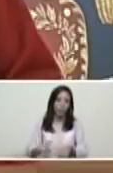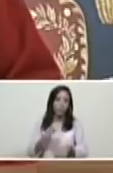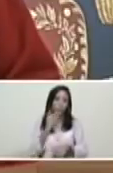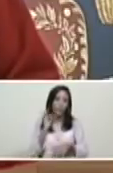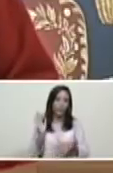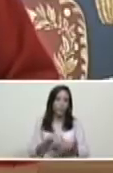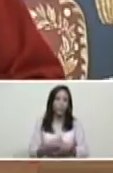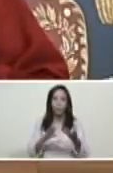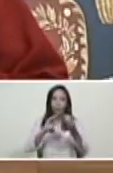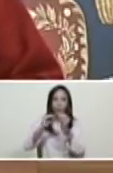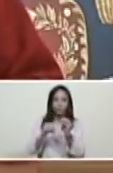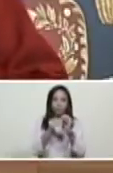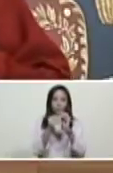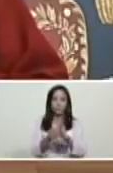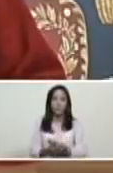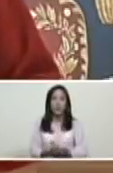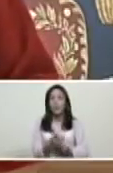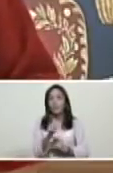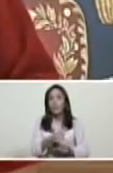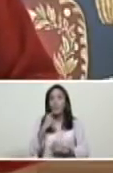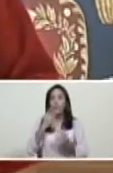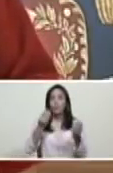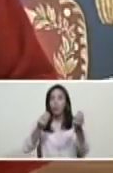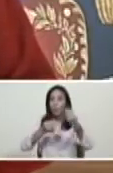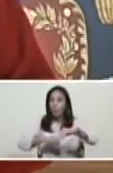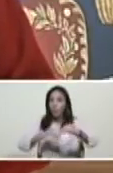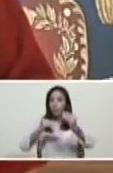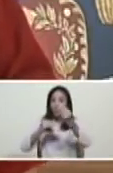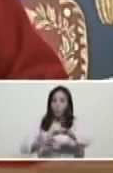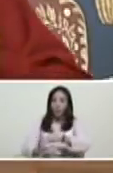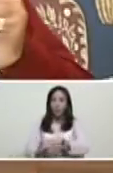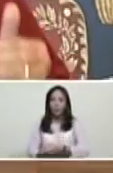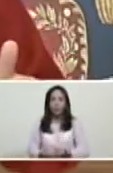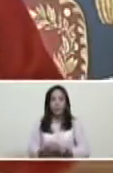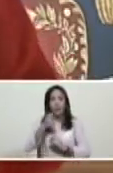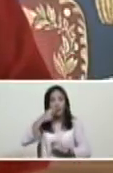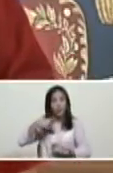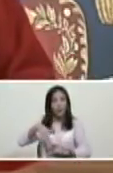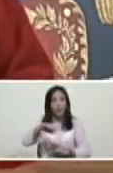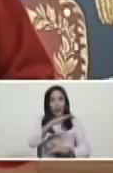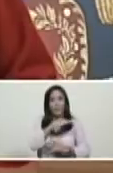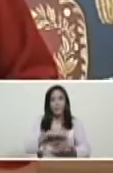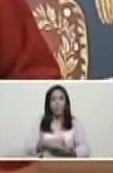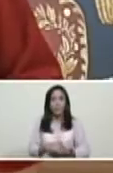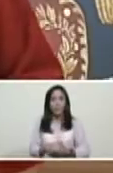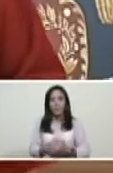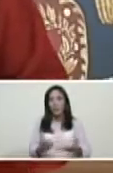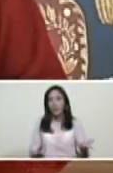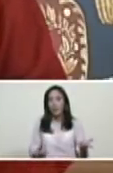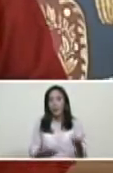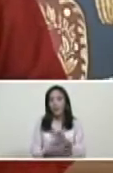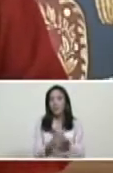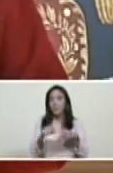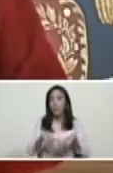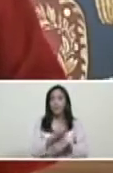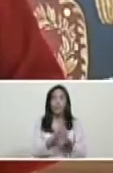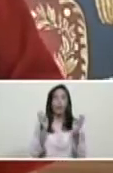trabajando con alianzas estratégicas en el campo financiero, en el campo